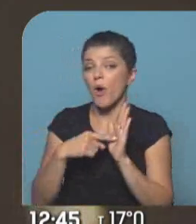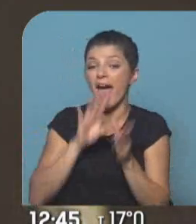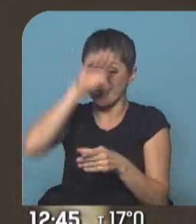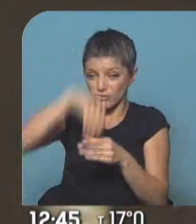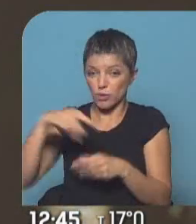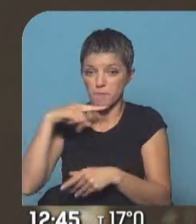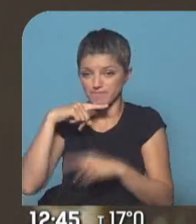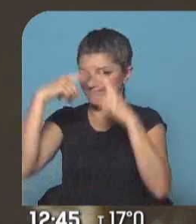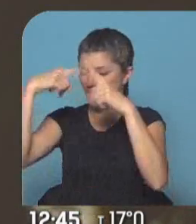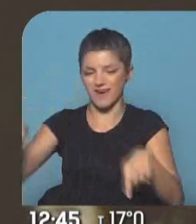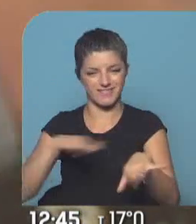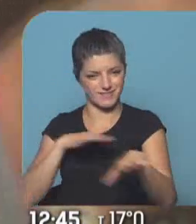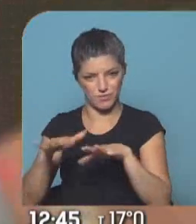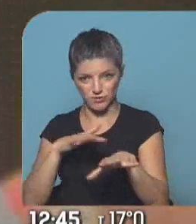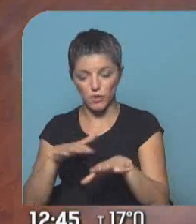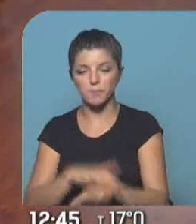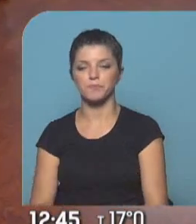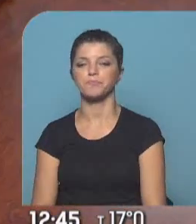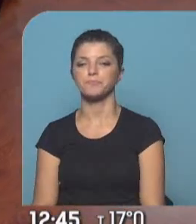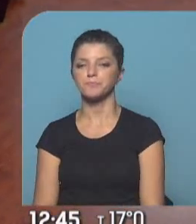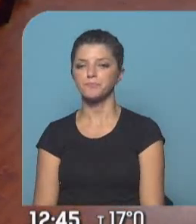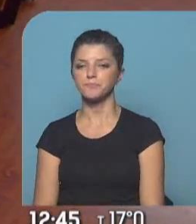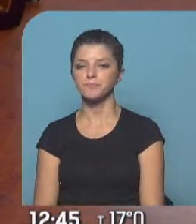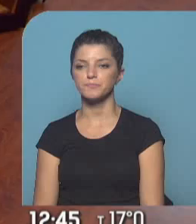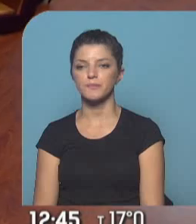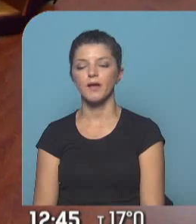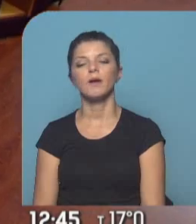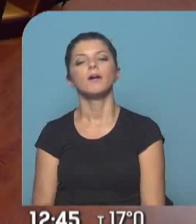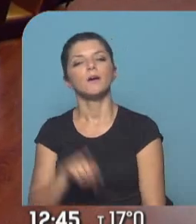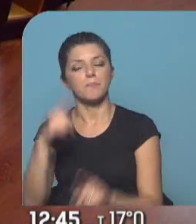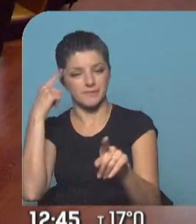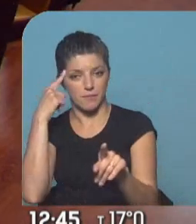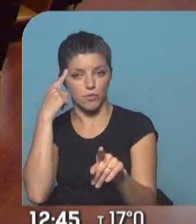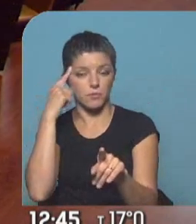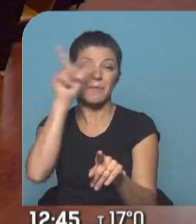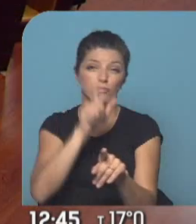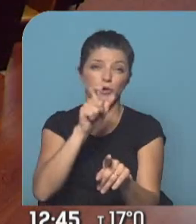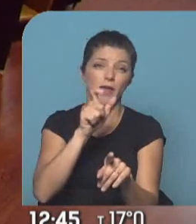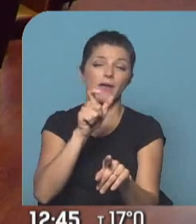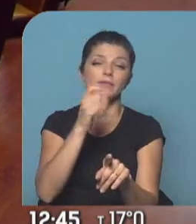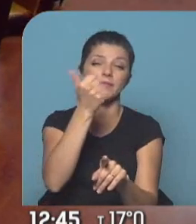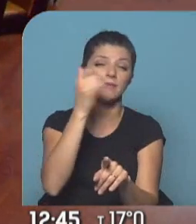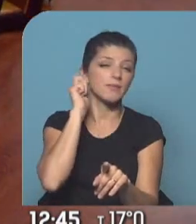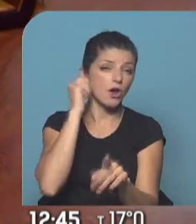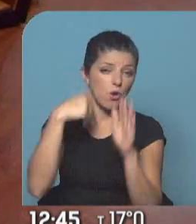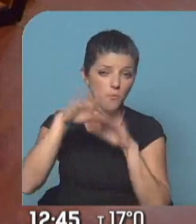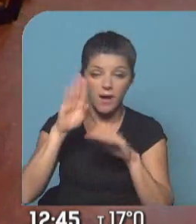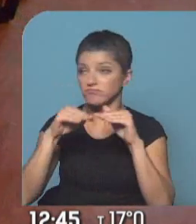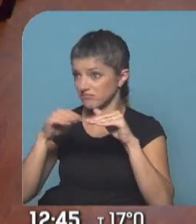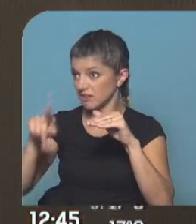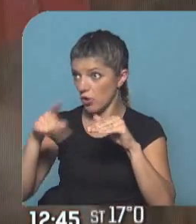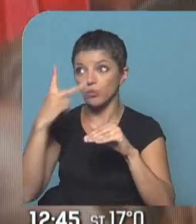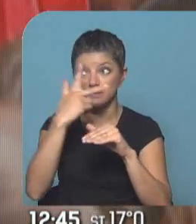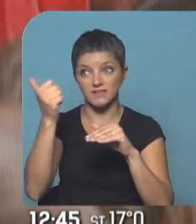importancia que puede llegar a tener justamente la franja de los mayores de 60. Así es, que son un